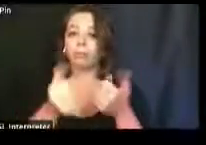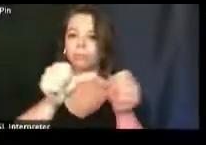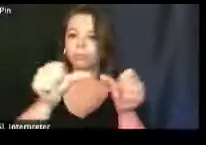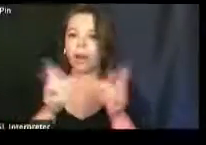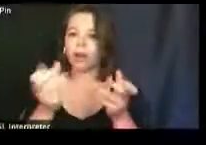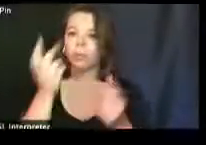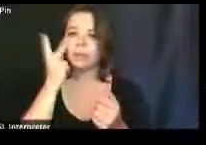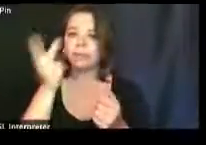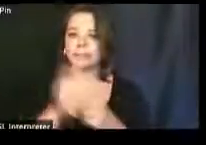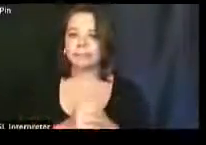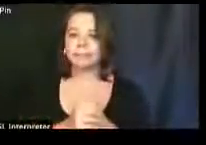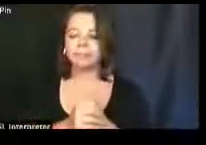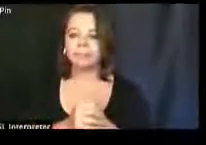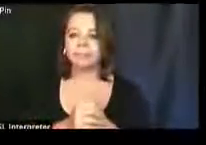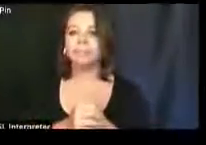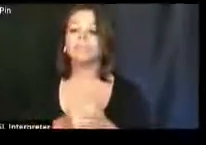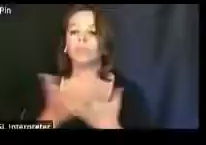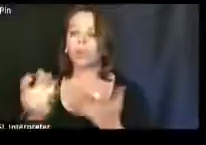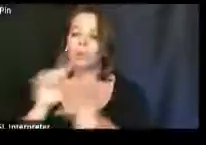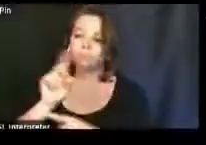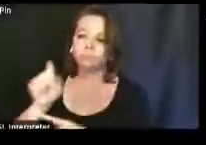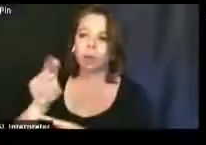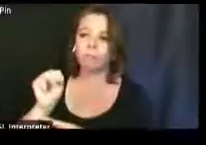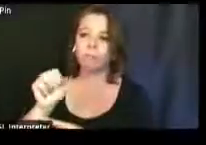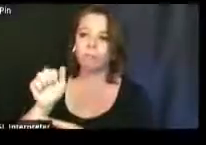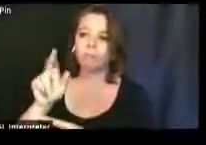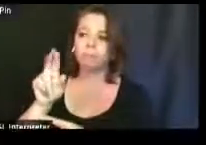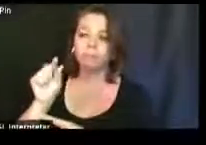And I'd like to ask Margarita to please